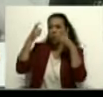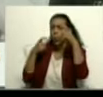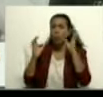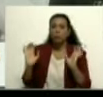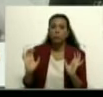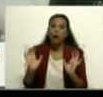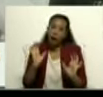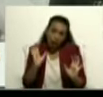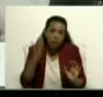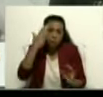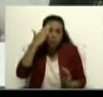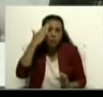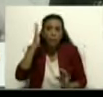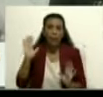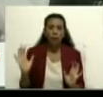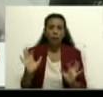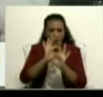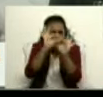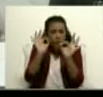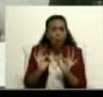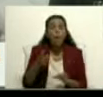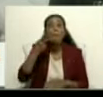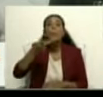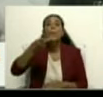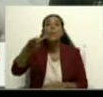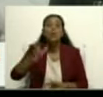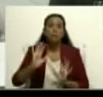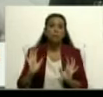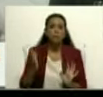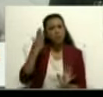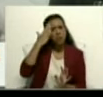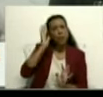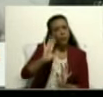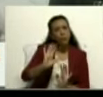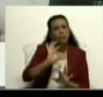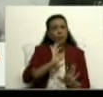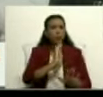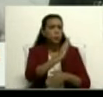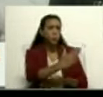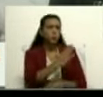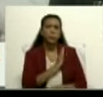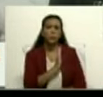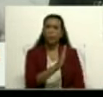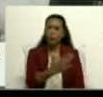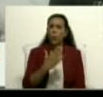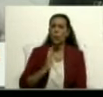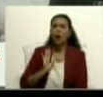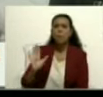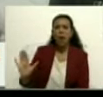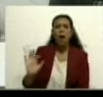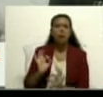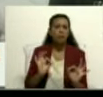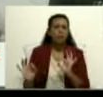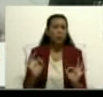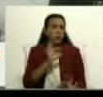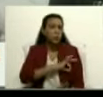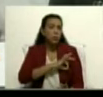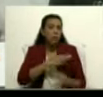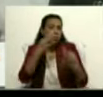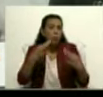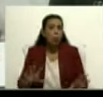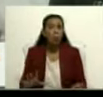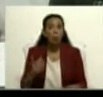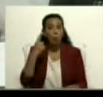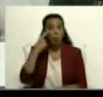con una forma de hacer política y de hacer el trabajo contundente, social, y